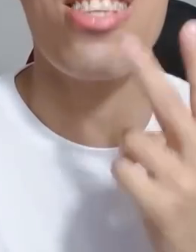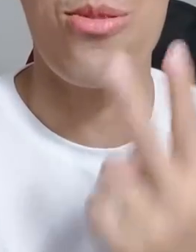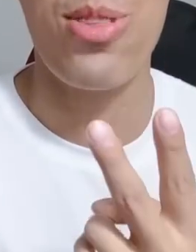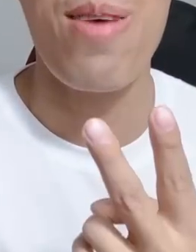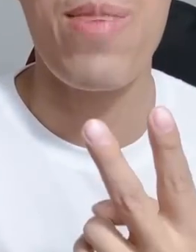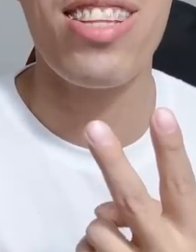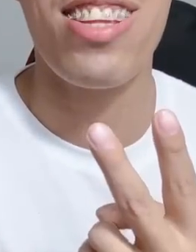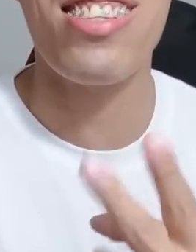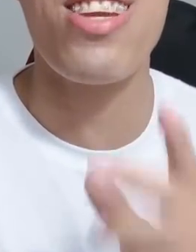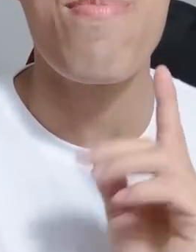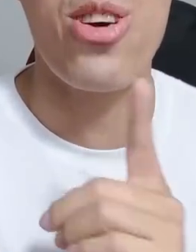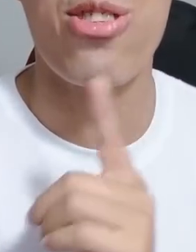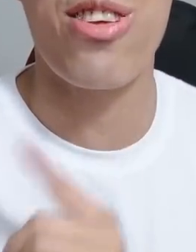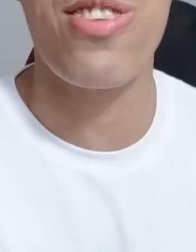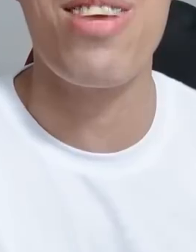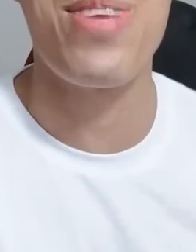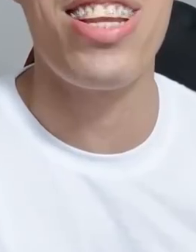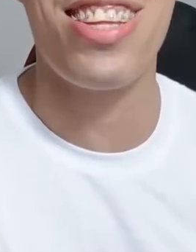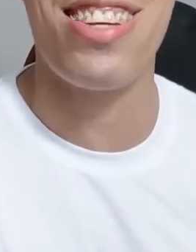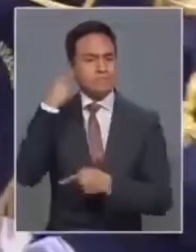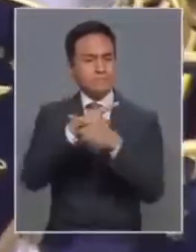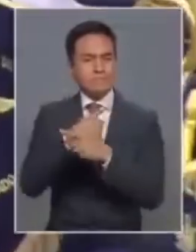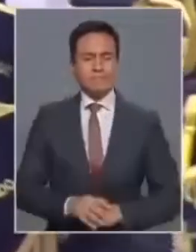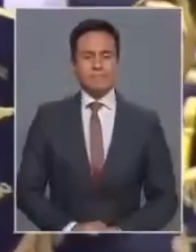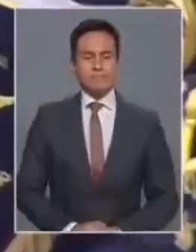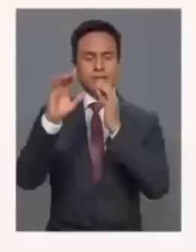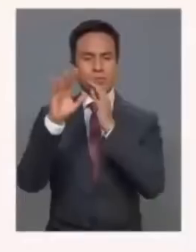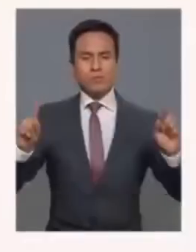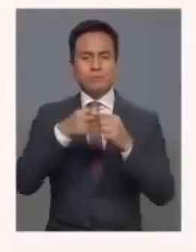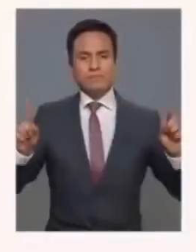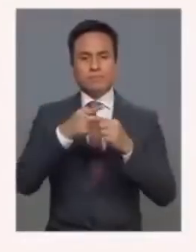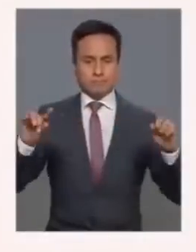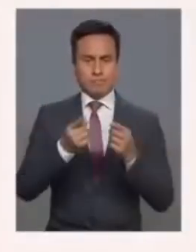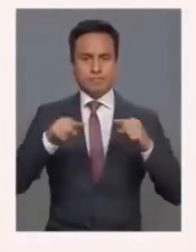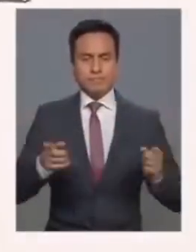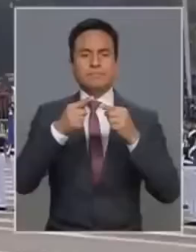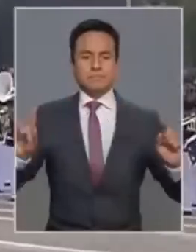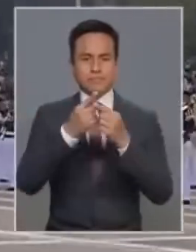una segunda parte de ese hermoso desfile militar.